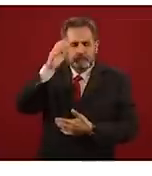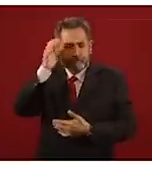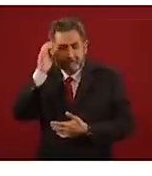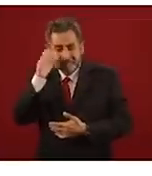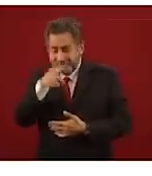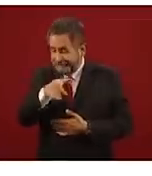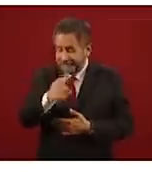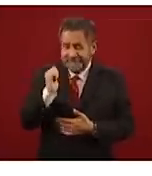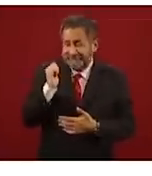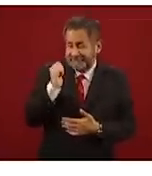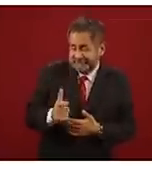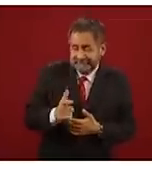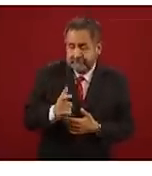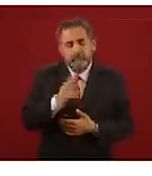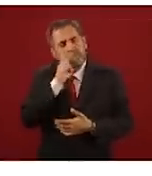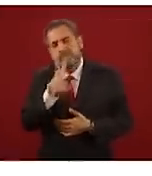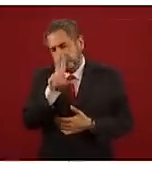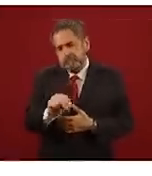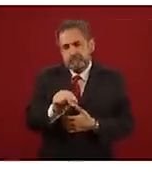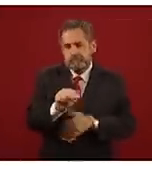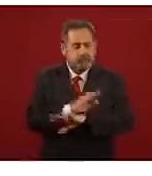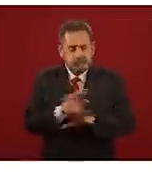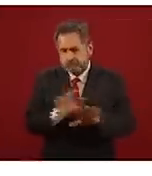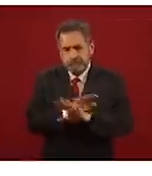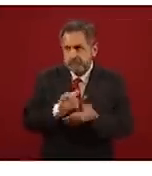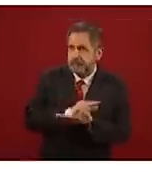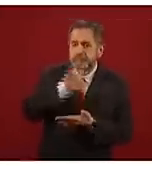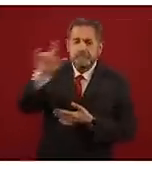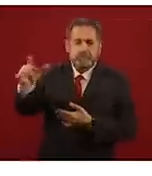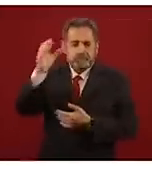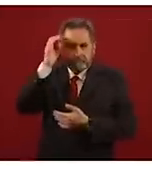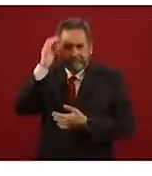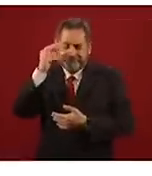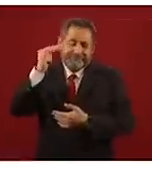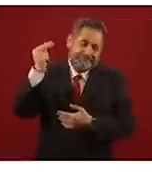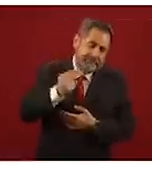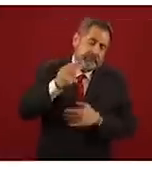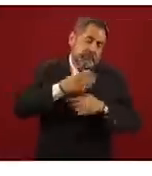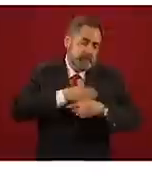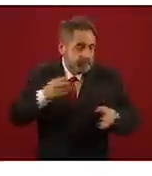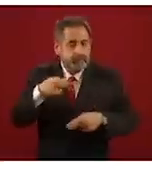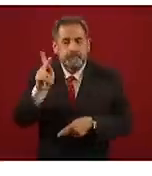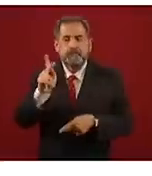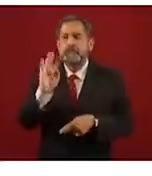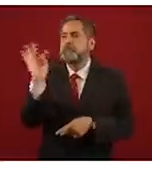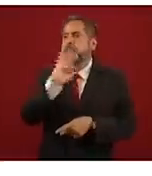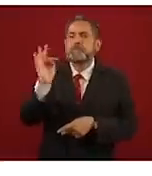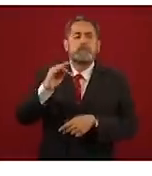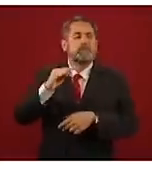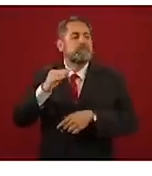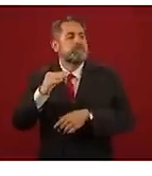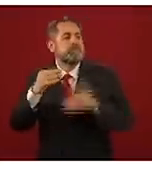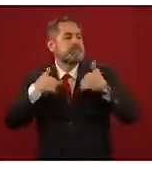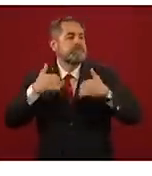si alguien tiene una prioridad de acudir a China, pues que vaya, pero si es un asunto por el momento que se